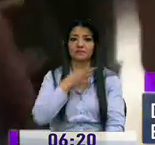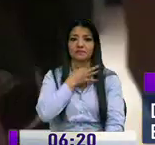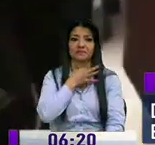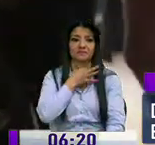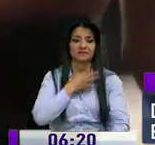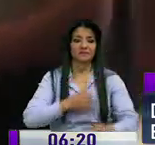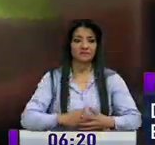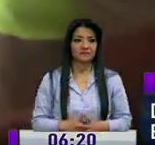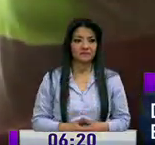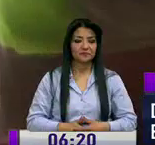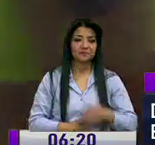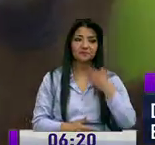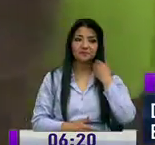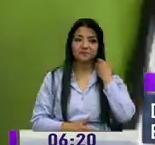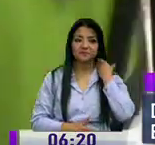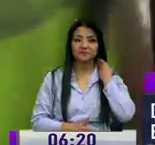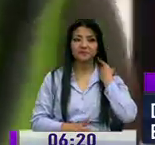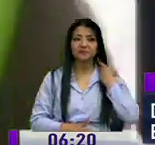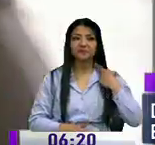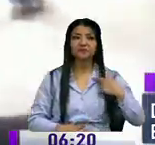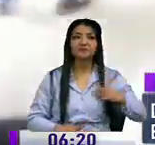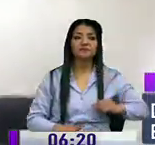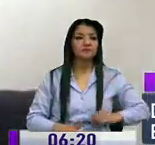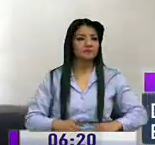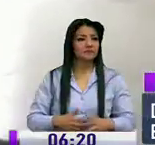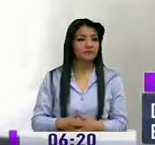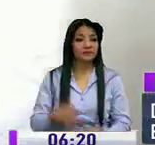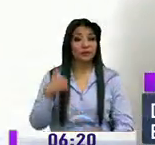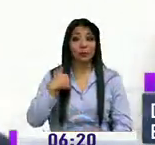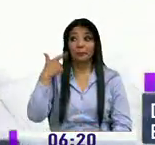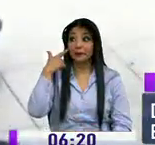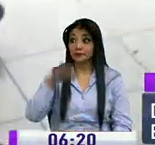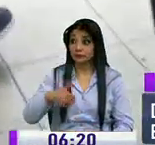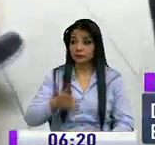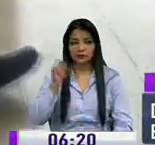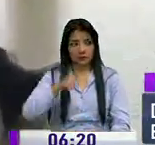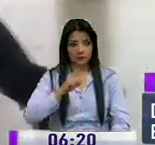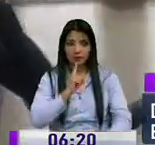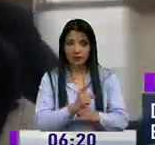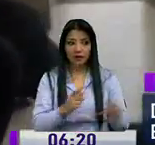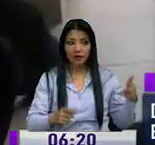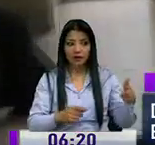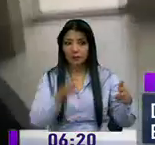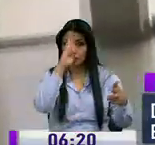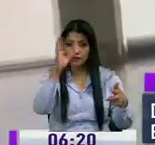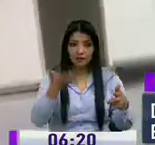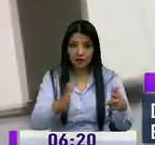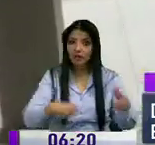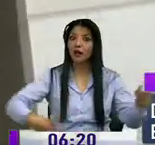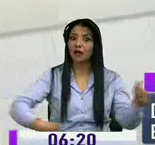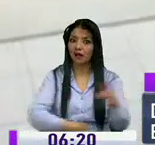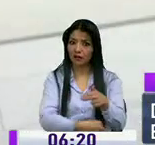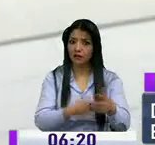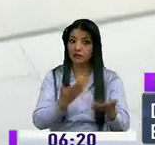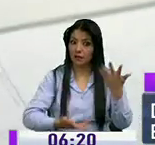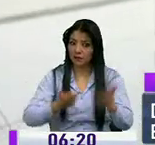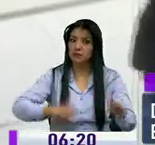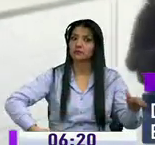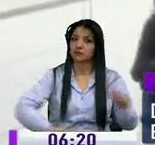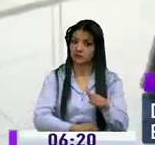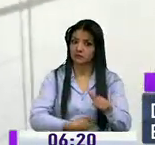ahí. Temió por su vida, pensó que algo malo le iba a pasar a usted. Es que si no venían los señores policías, me apuñala